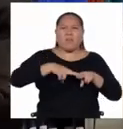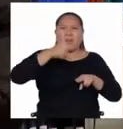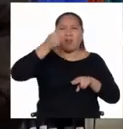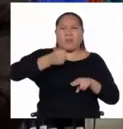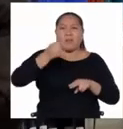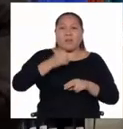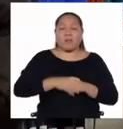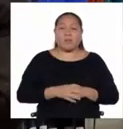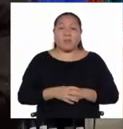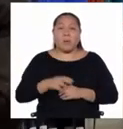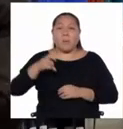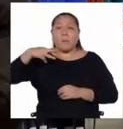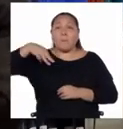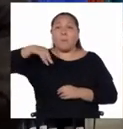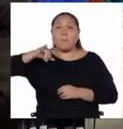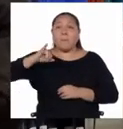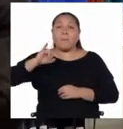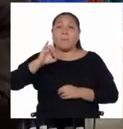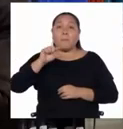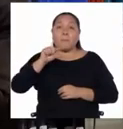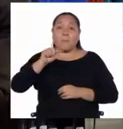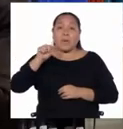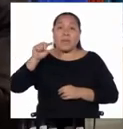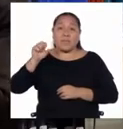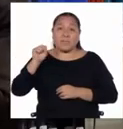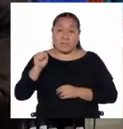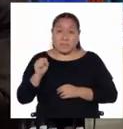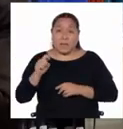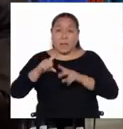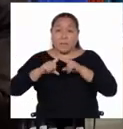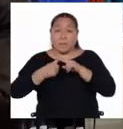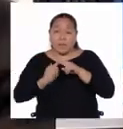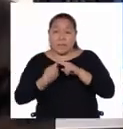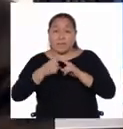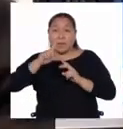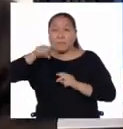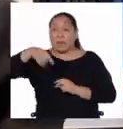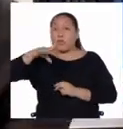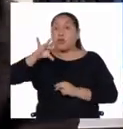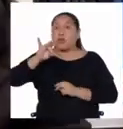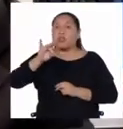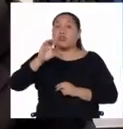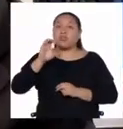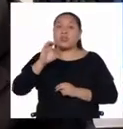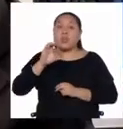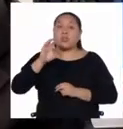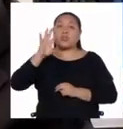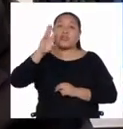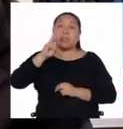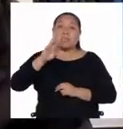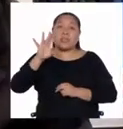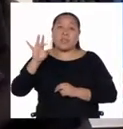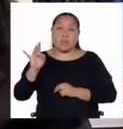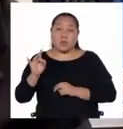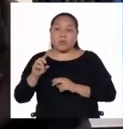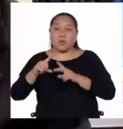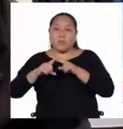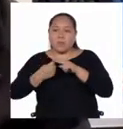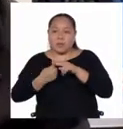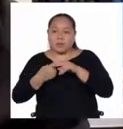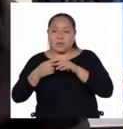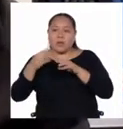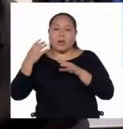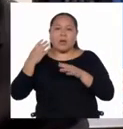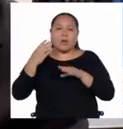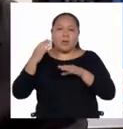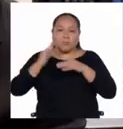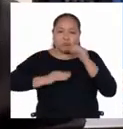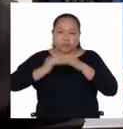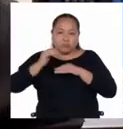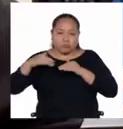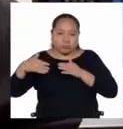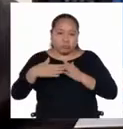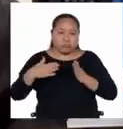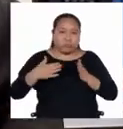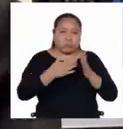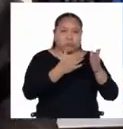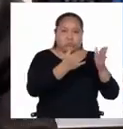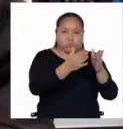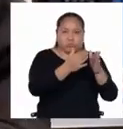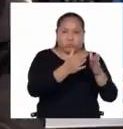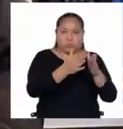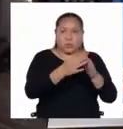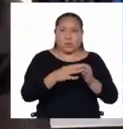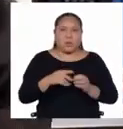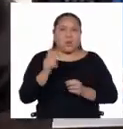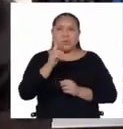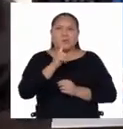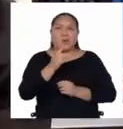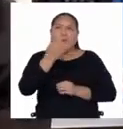de Arequipa, por ejemplo, en 1868 y el central en 1869, casi no hay